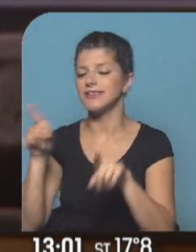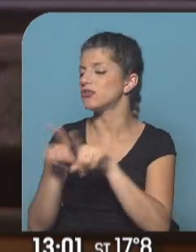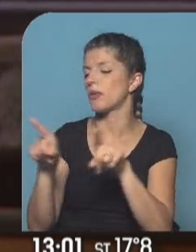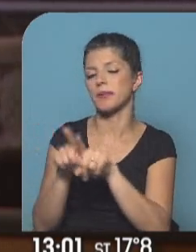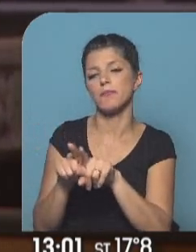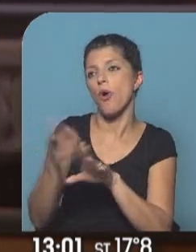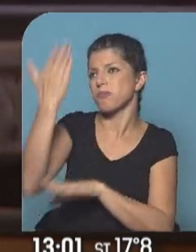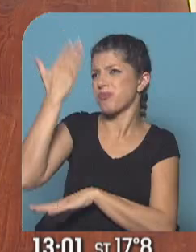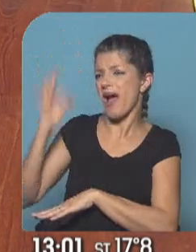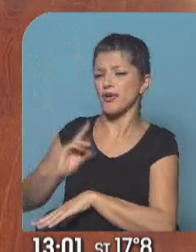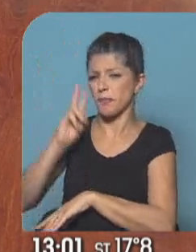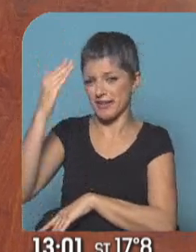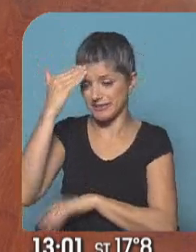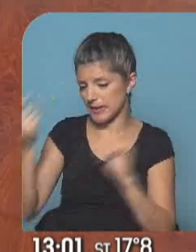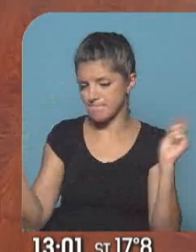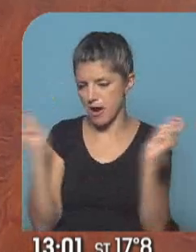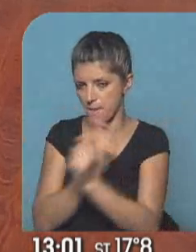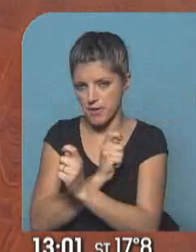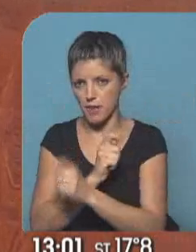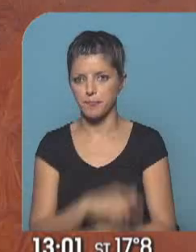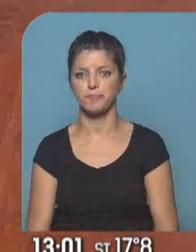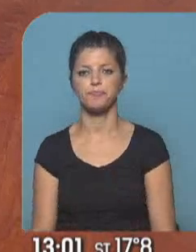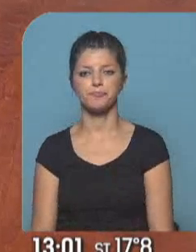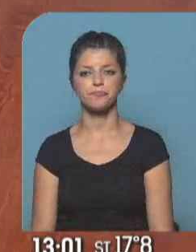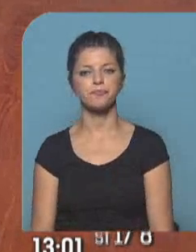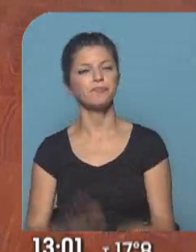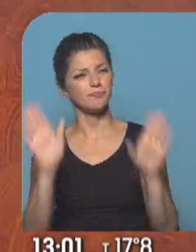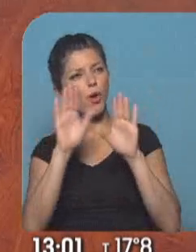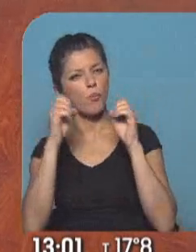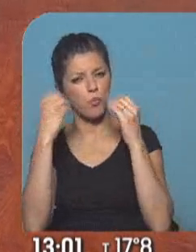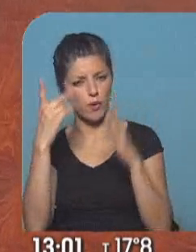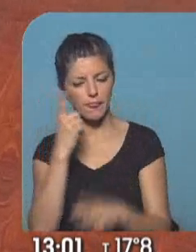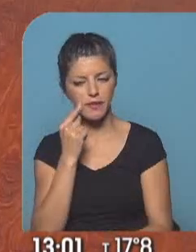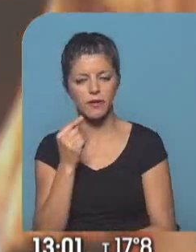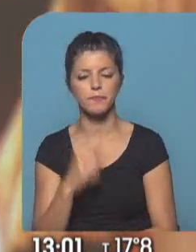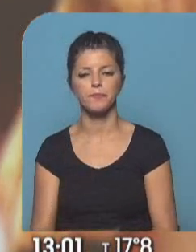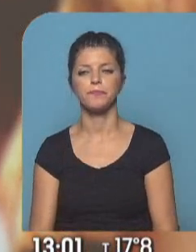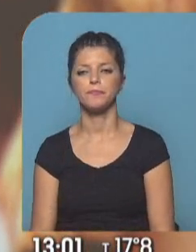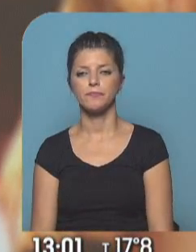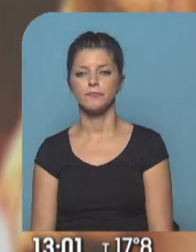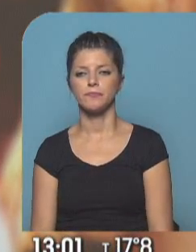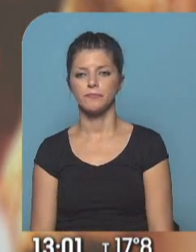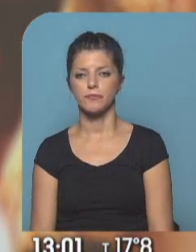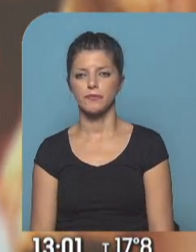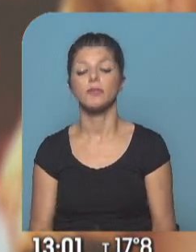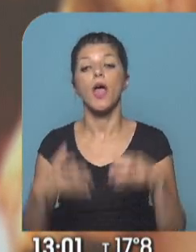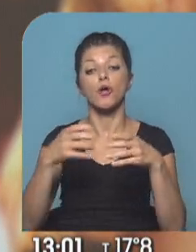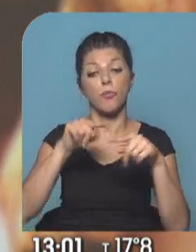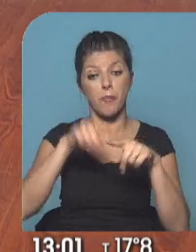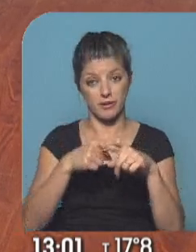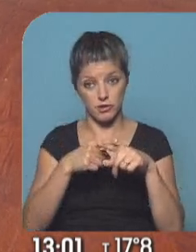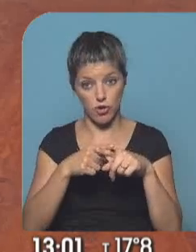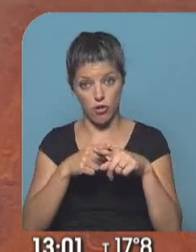en 2015. Te va a preguntar José. ¿Qué tal, Pablo? Buen día. Hubo evidentemente un reflujo de la potencia opositora desde que